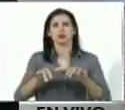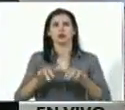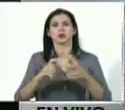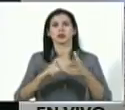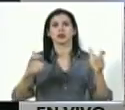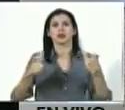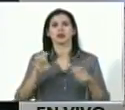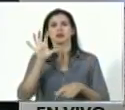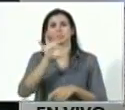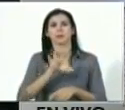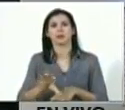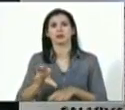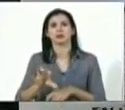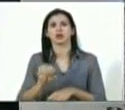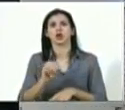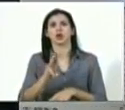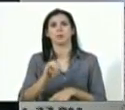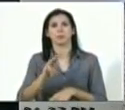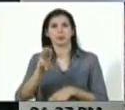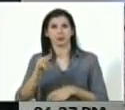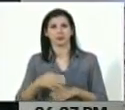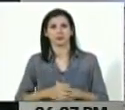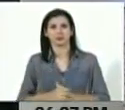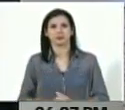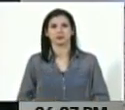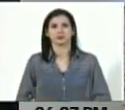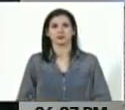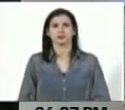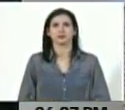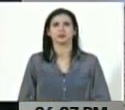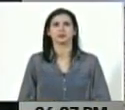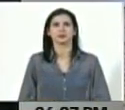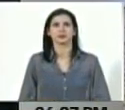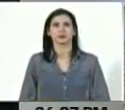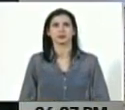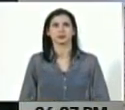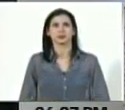de Países Exportadores de Petróleo, OPEP.